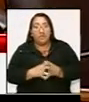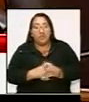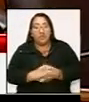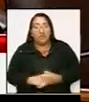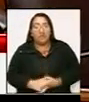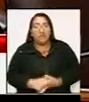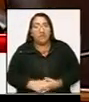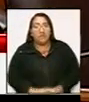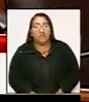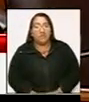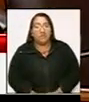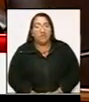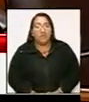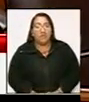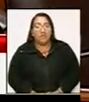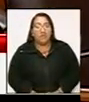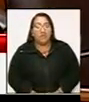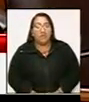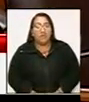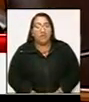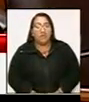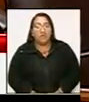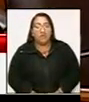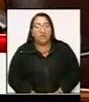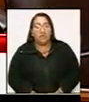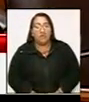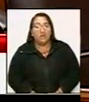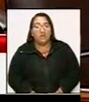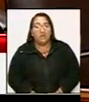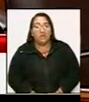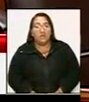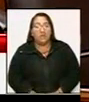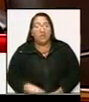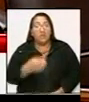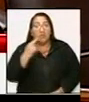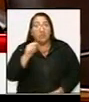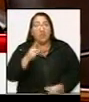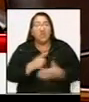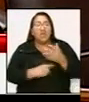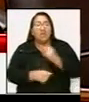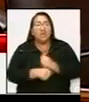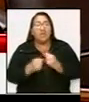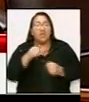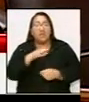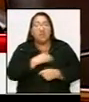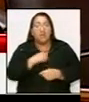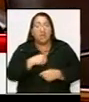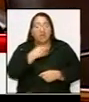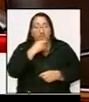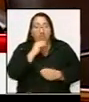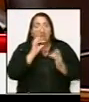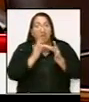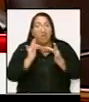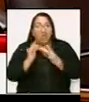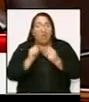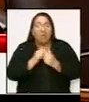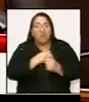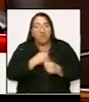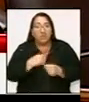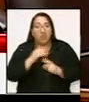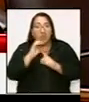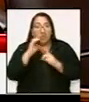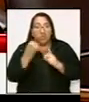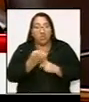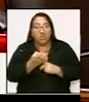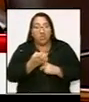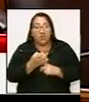del cambio climático? Y por eso, Presidenta, además quisiéramos preguntar en ese enfoque, ¿qué acciones desde el Ministerio de la Mujer, en coordinación con el Ministerio de la